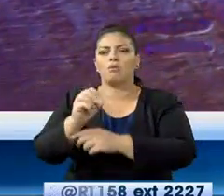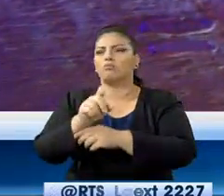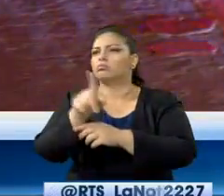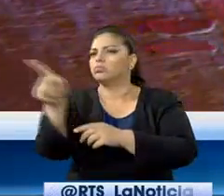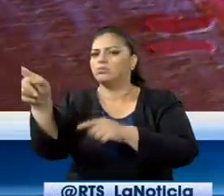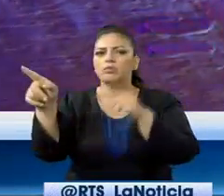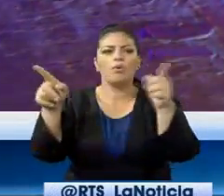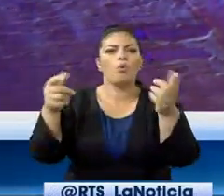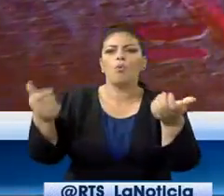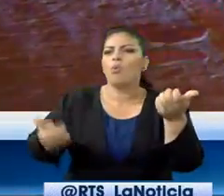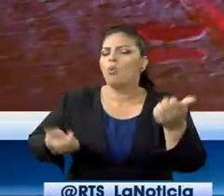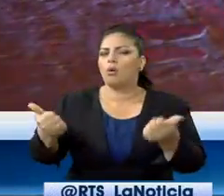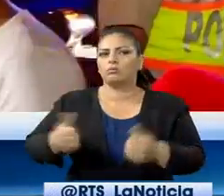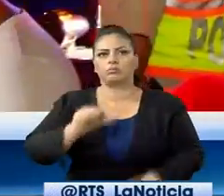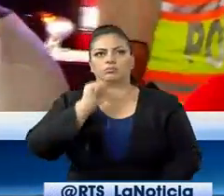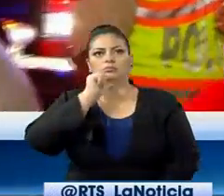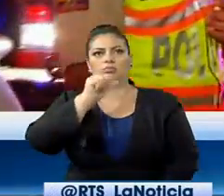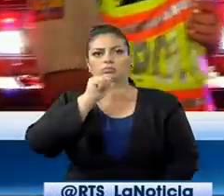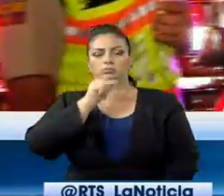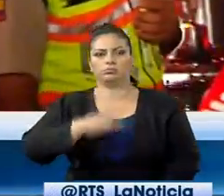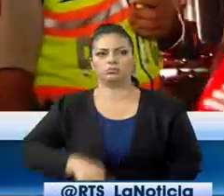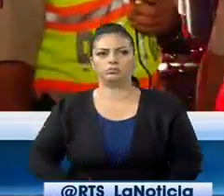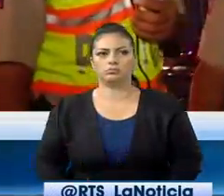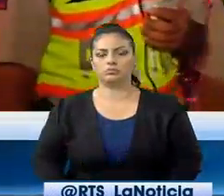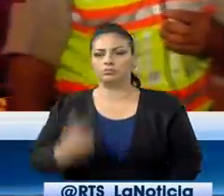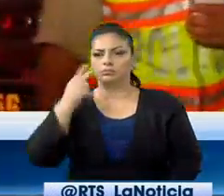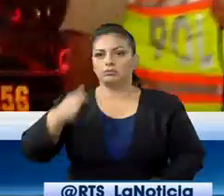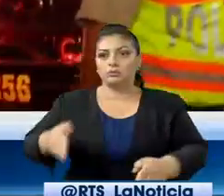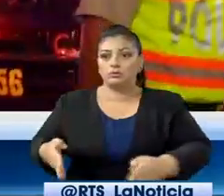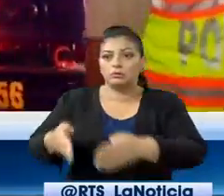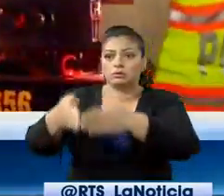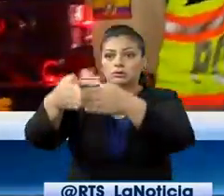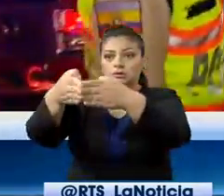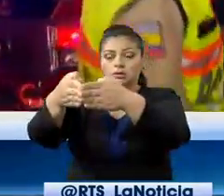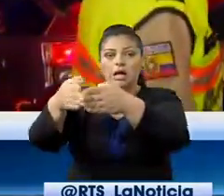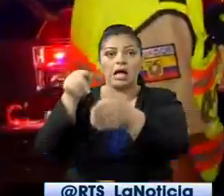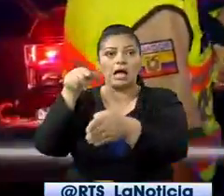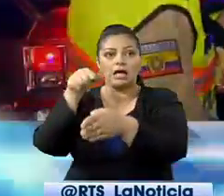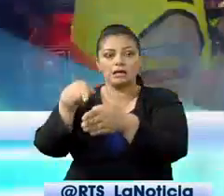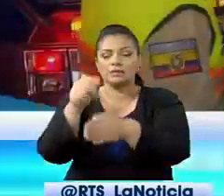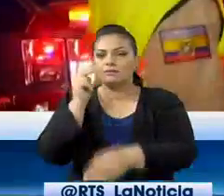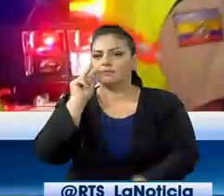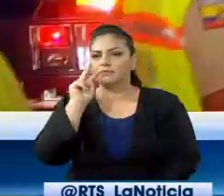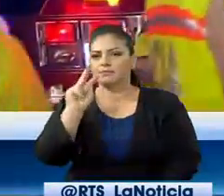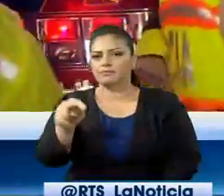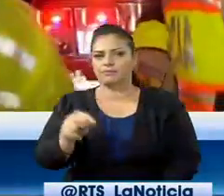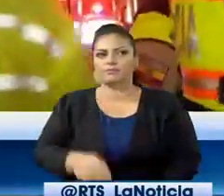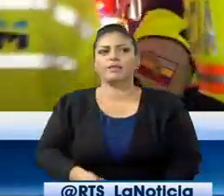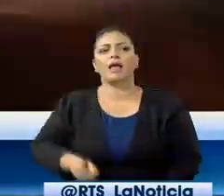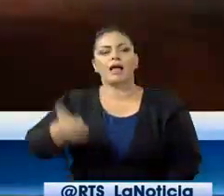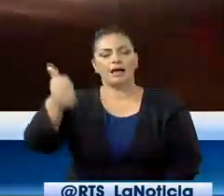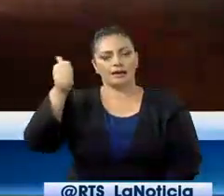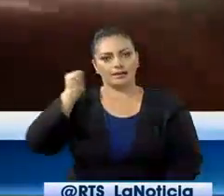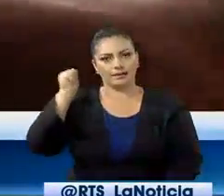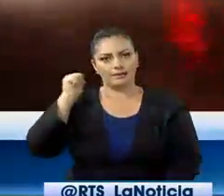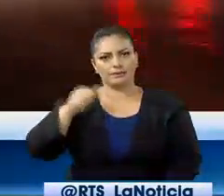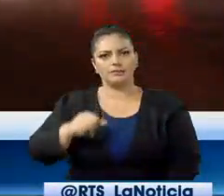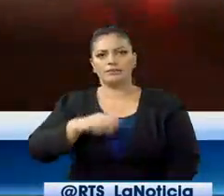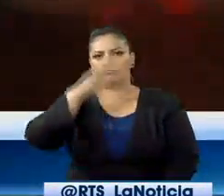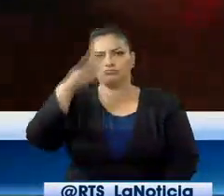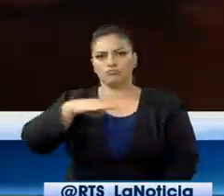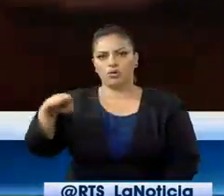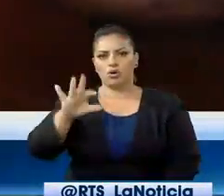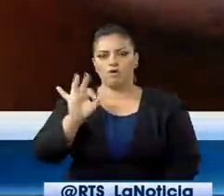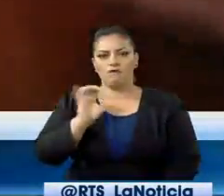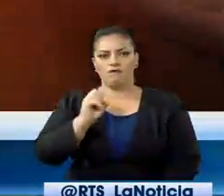acarrea accidentes de tránsito. Hay una punta en toda la intersección de aquí que usted ve. Y esa punta, ayer se accidentó una Ford Explorer,